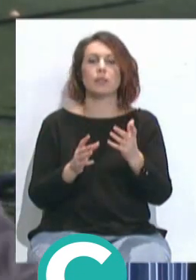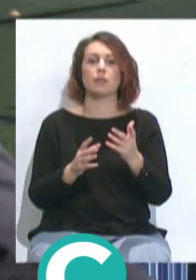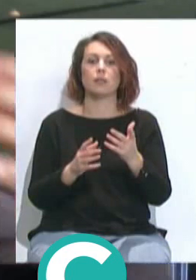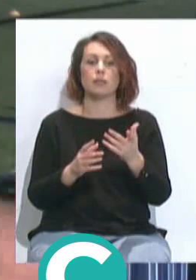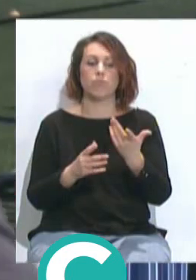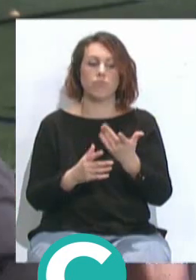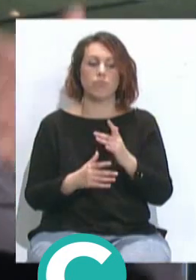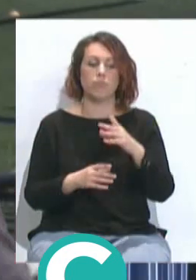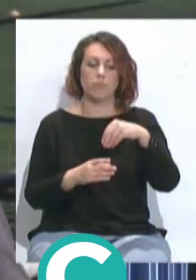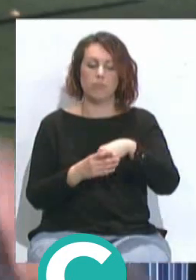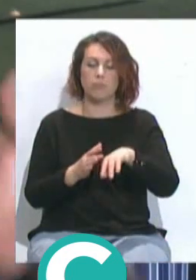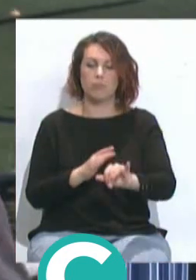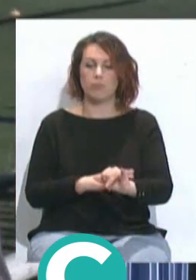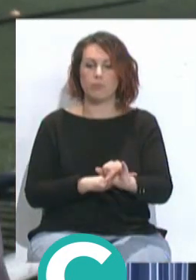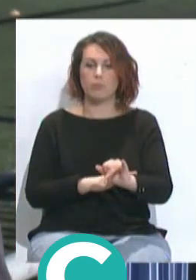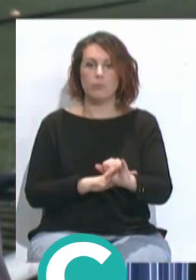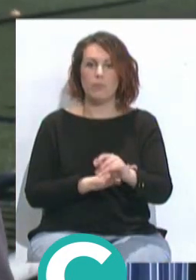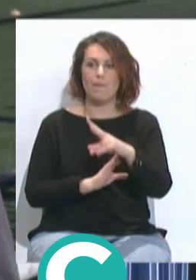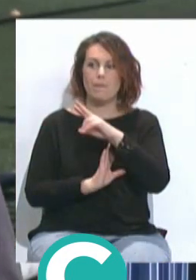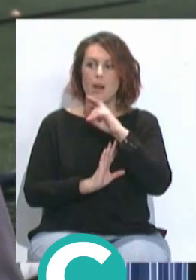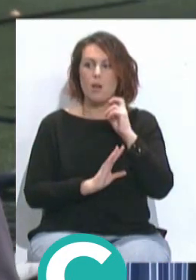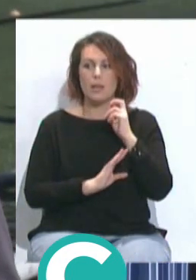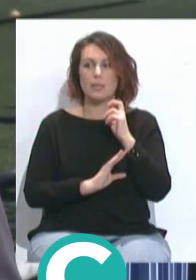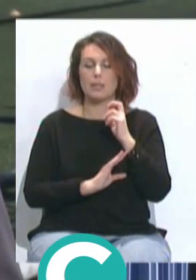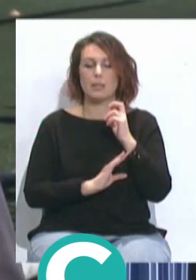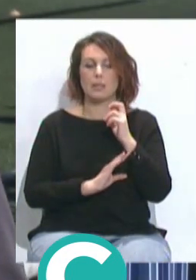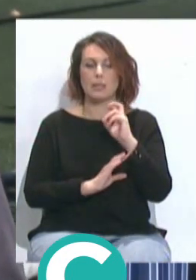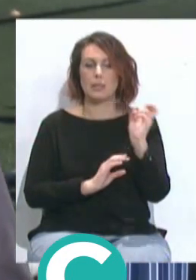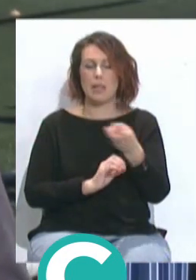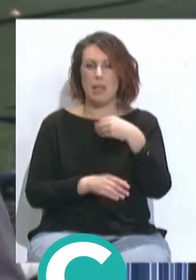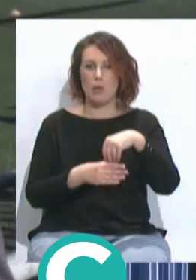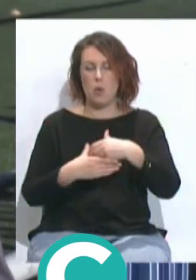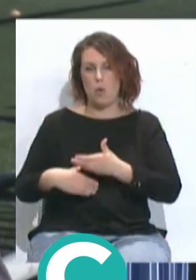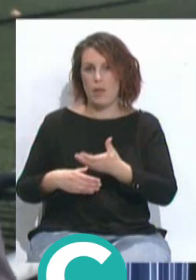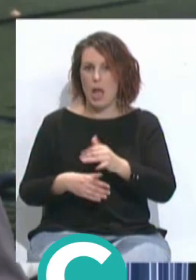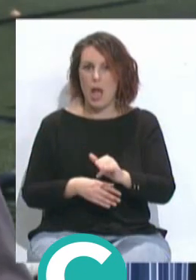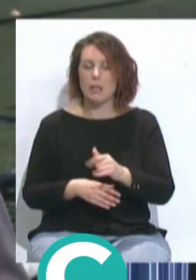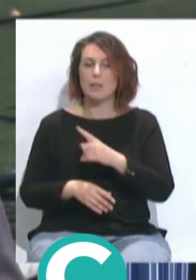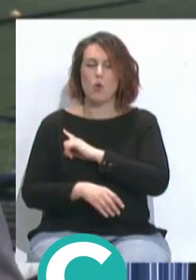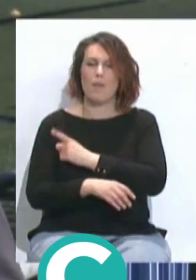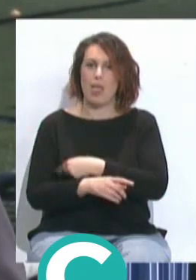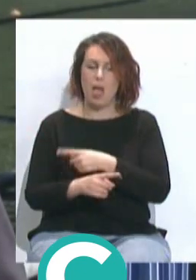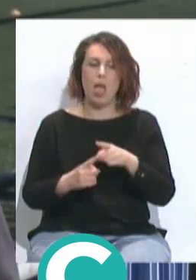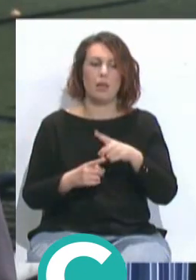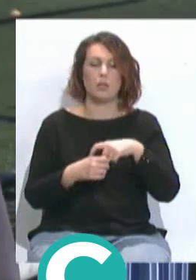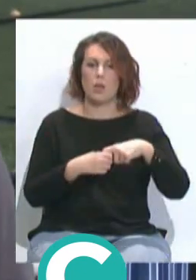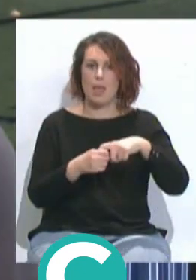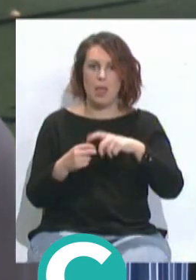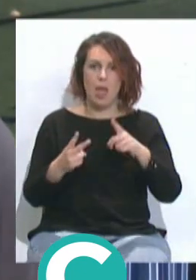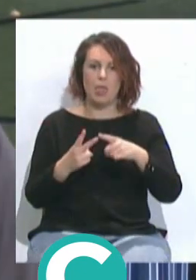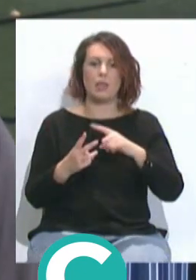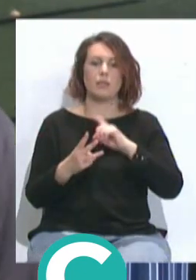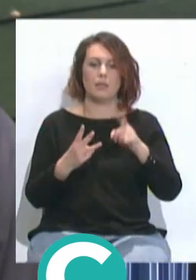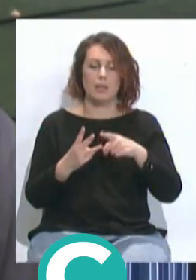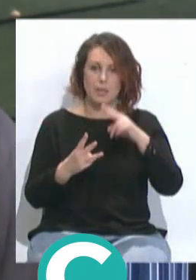conlleva pues toda esa serie de valores que tiene el rugby de deportividad de solidaridad de